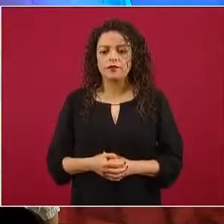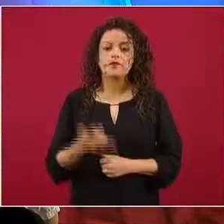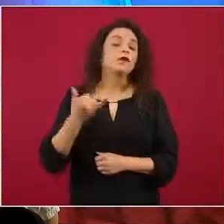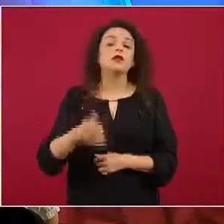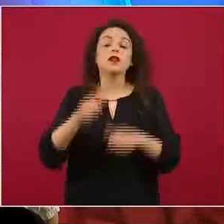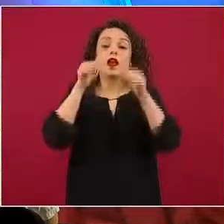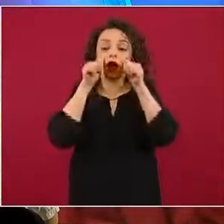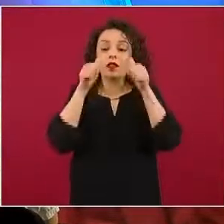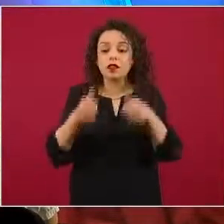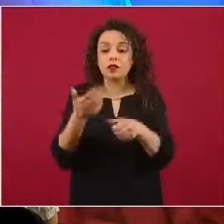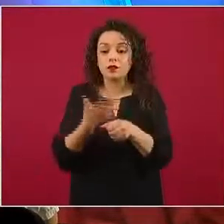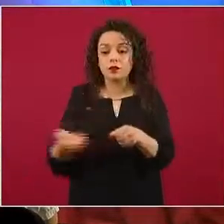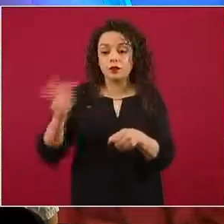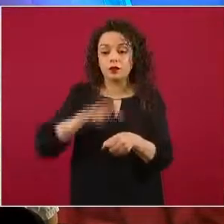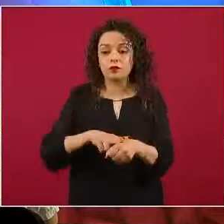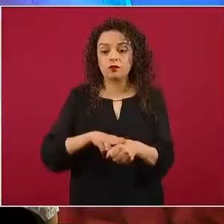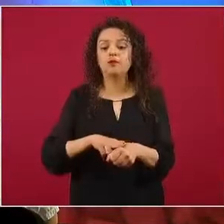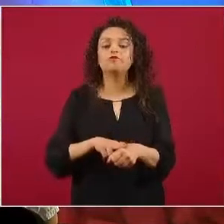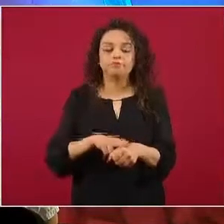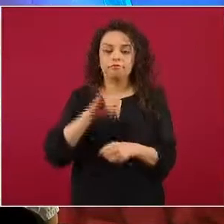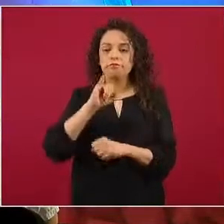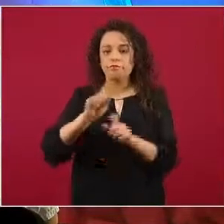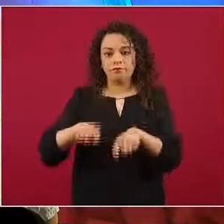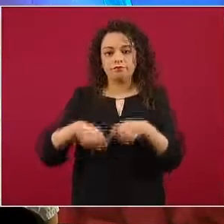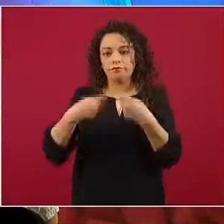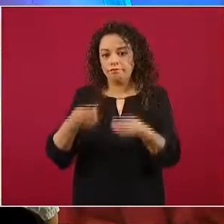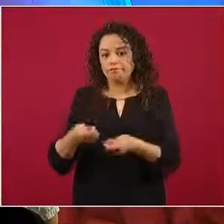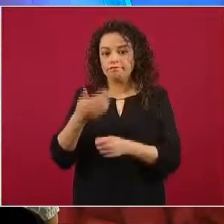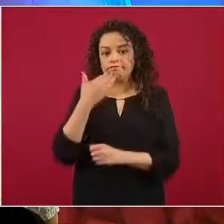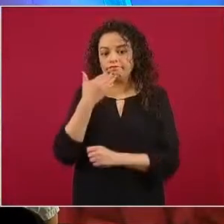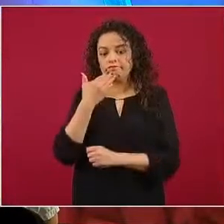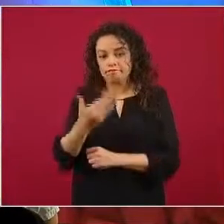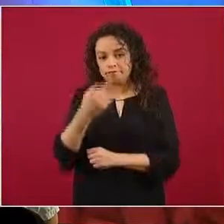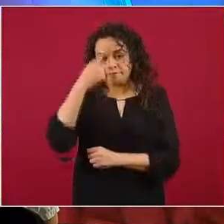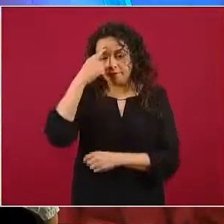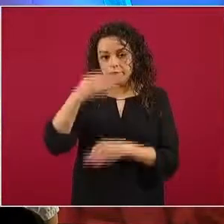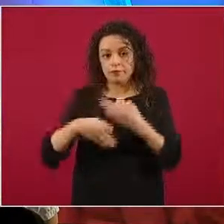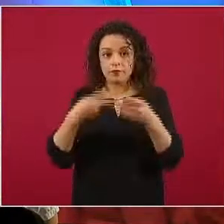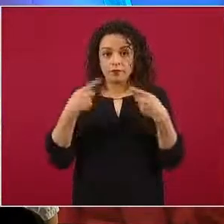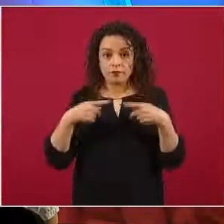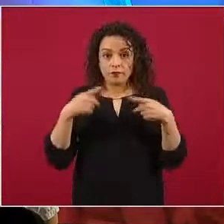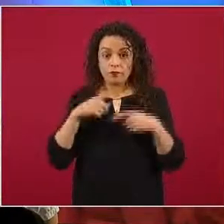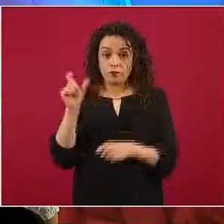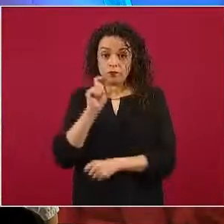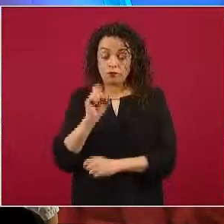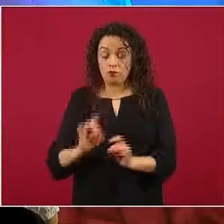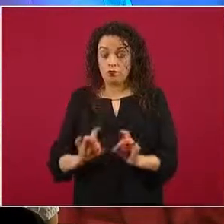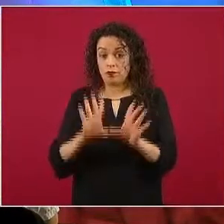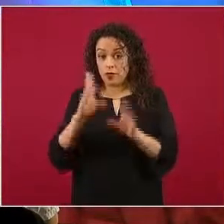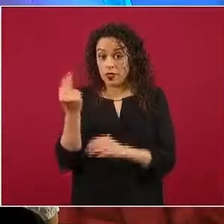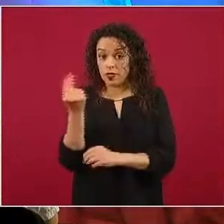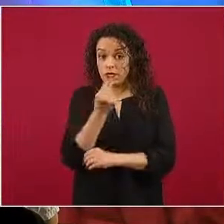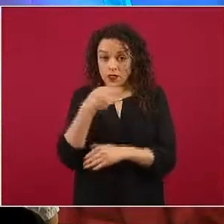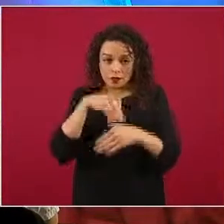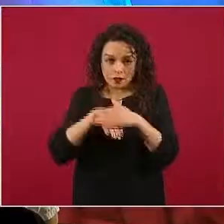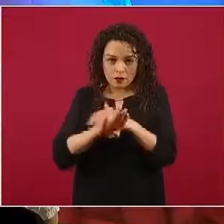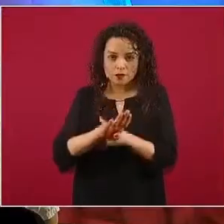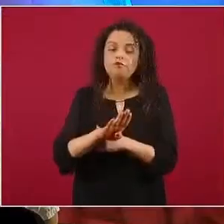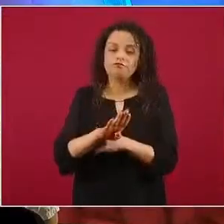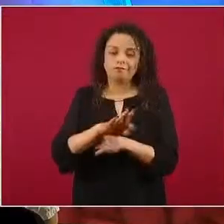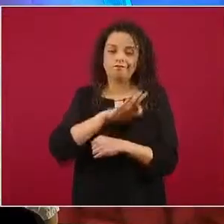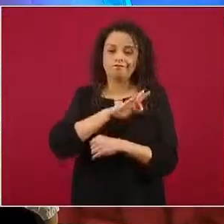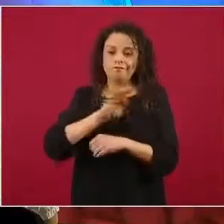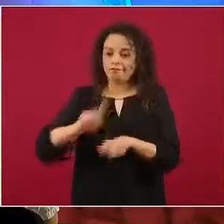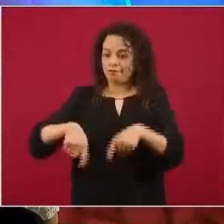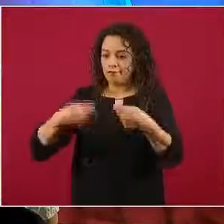atención hospitalaria siempre se encuentre lo más holgada posible para que todas las personas que así lo requieran puedan siempre encontrar